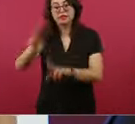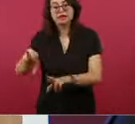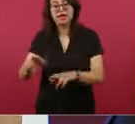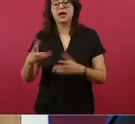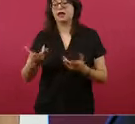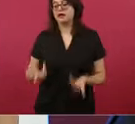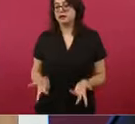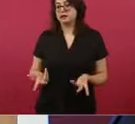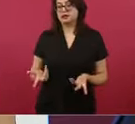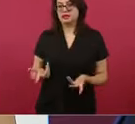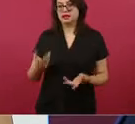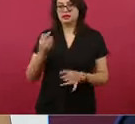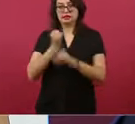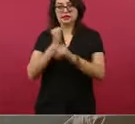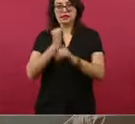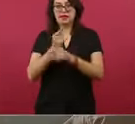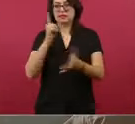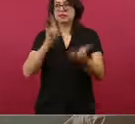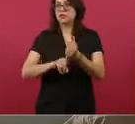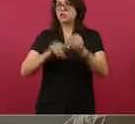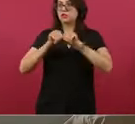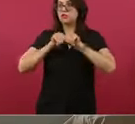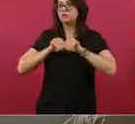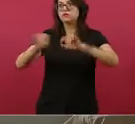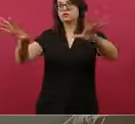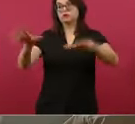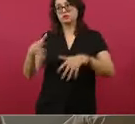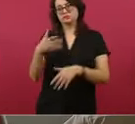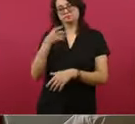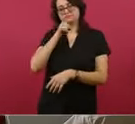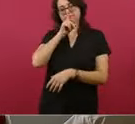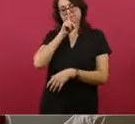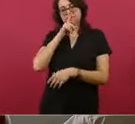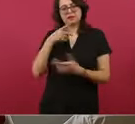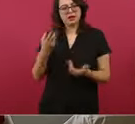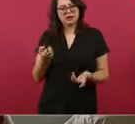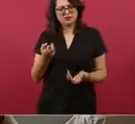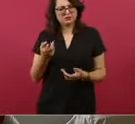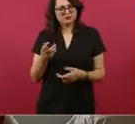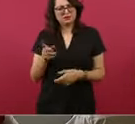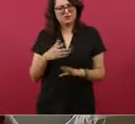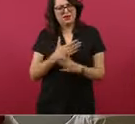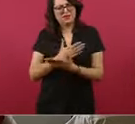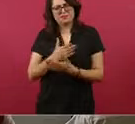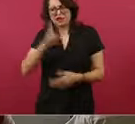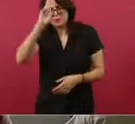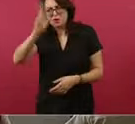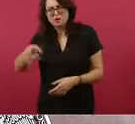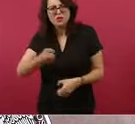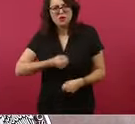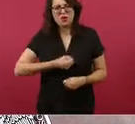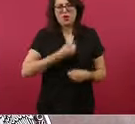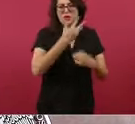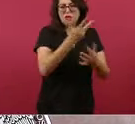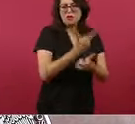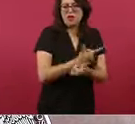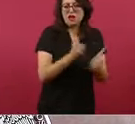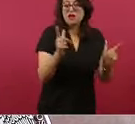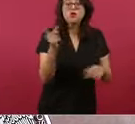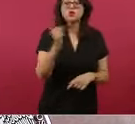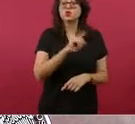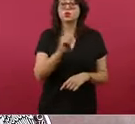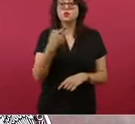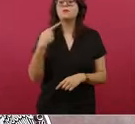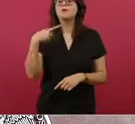Función Pública aclaró que no es verdad que se busque censurar a nadie. Al contrario, se orienta a